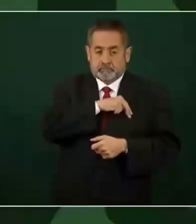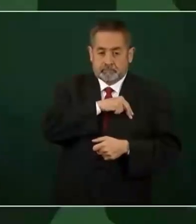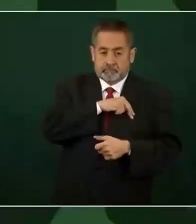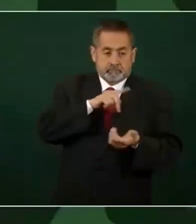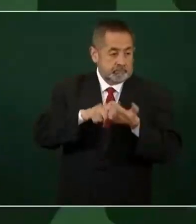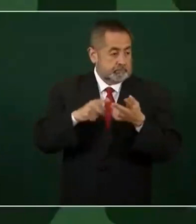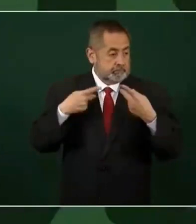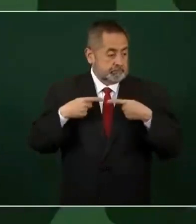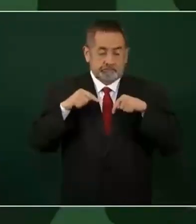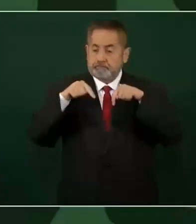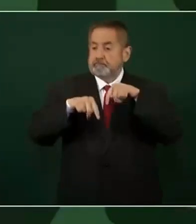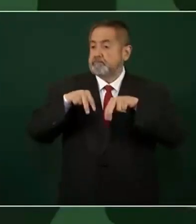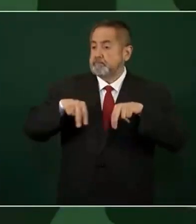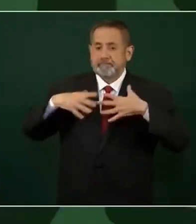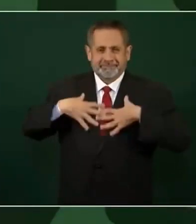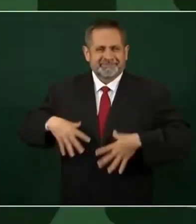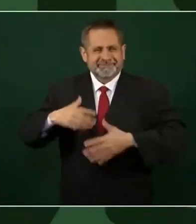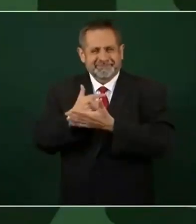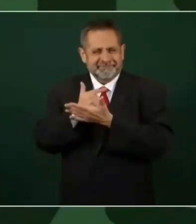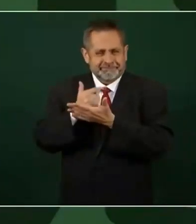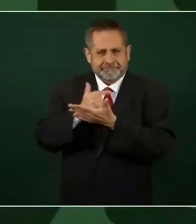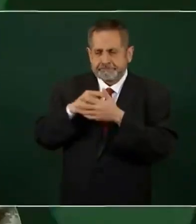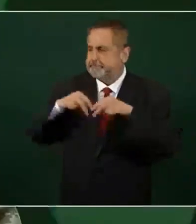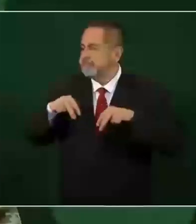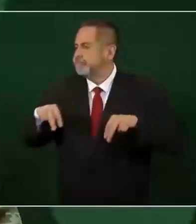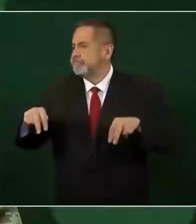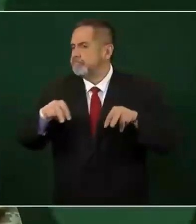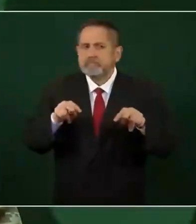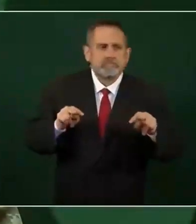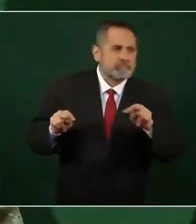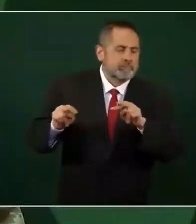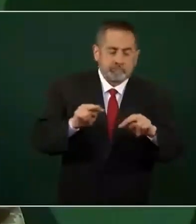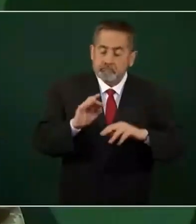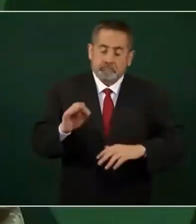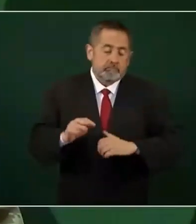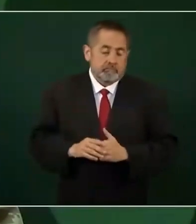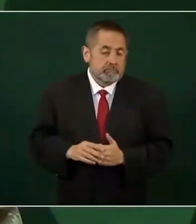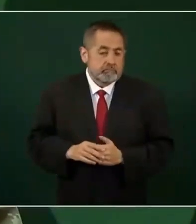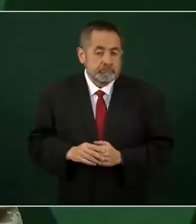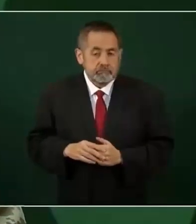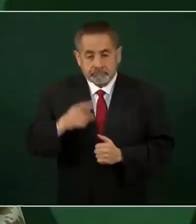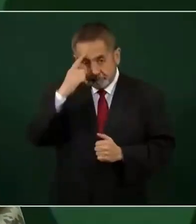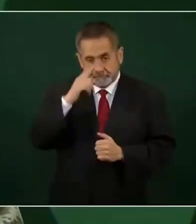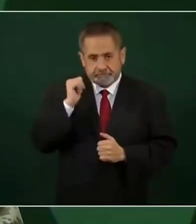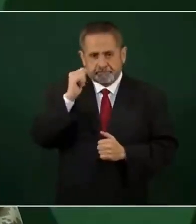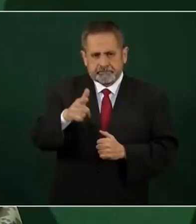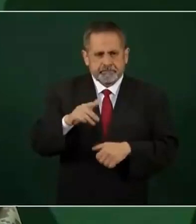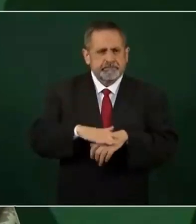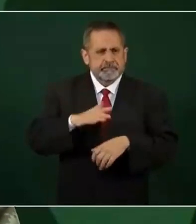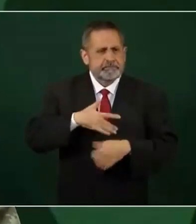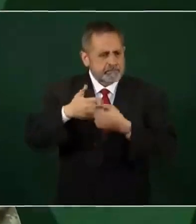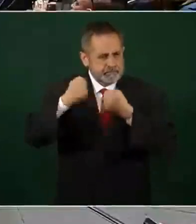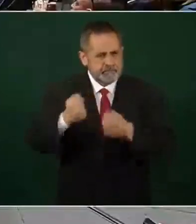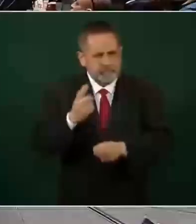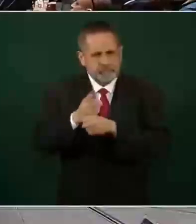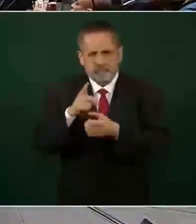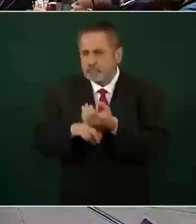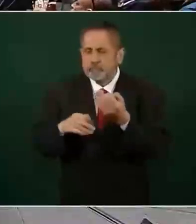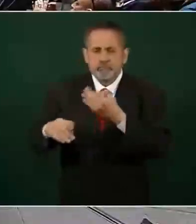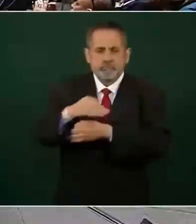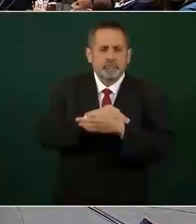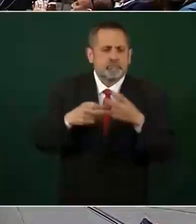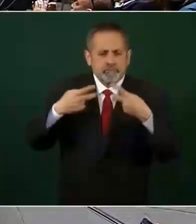gente ahí en las estaciones, también pues generando alguna condición de seguridad para todos los